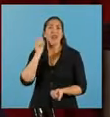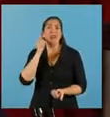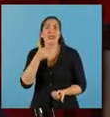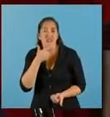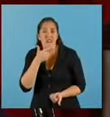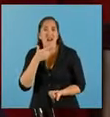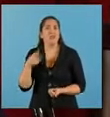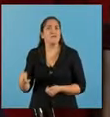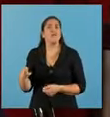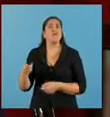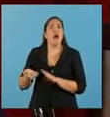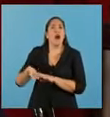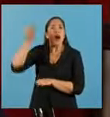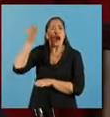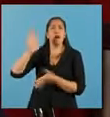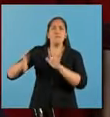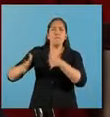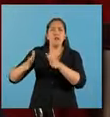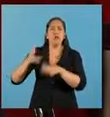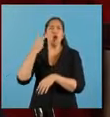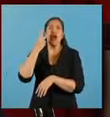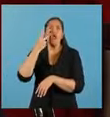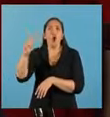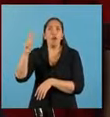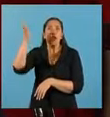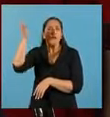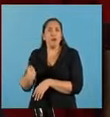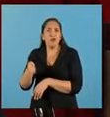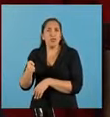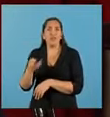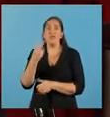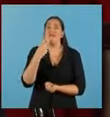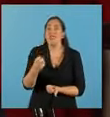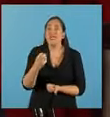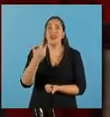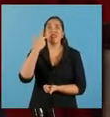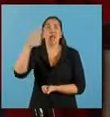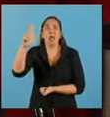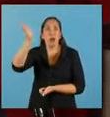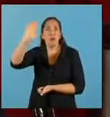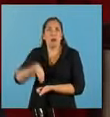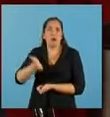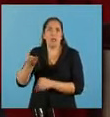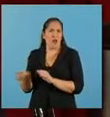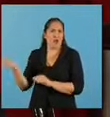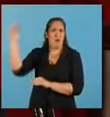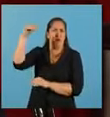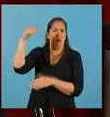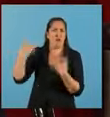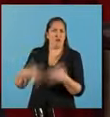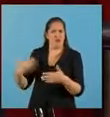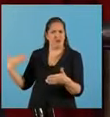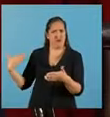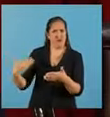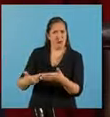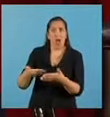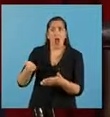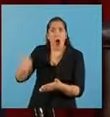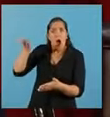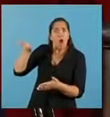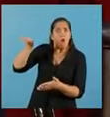se incrementó en ese periodo alrededor del 2.000% y el de electricidad cerca del 3.000%. El nivel de esos